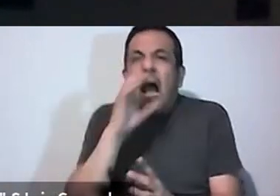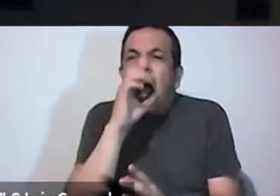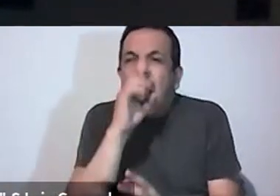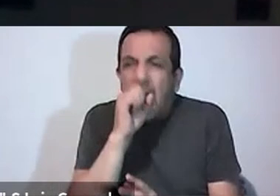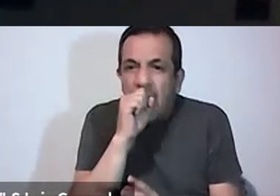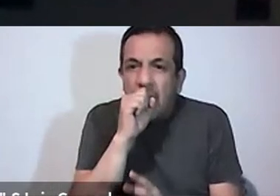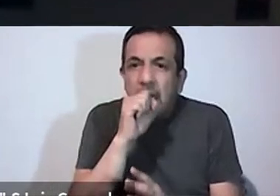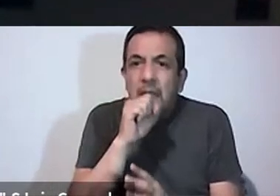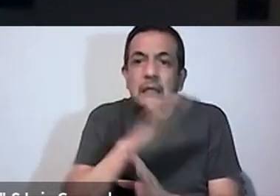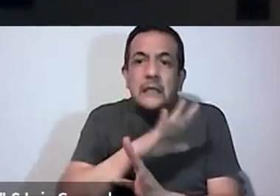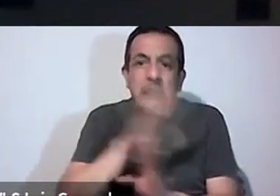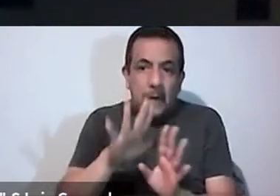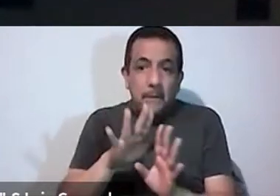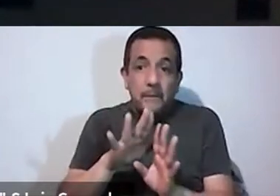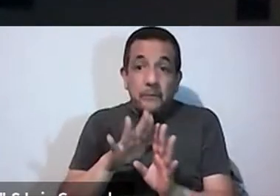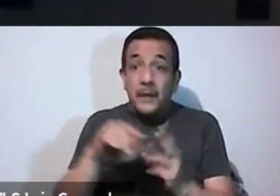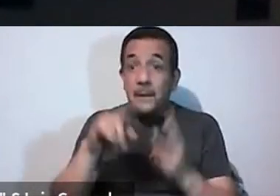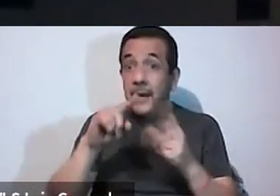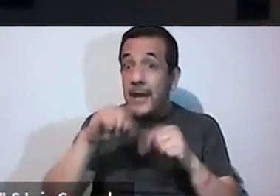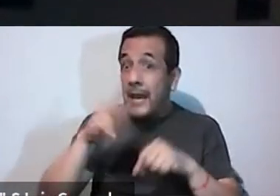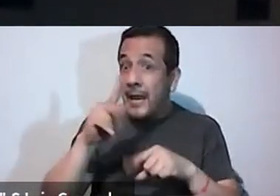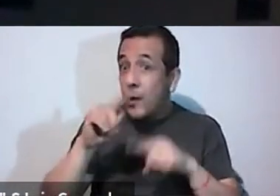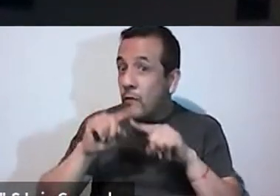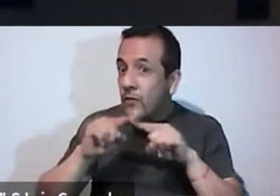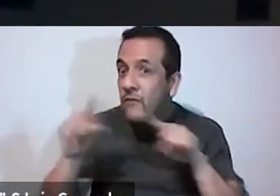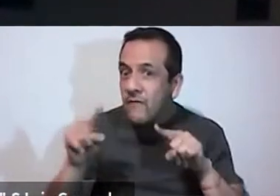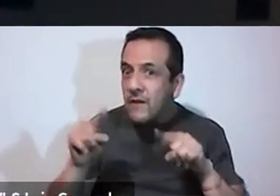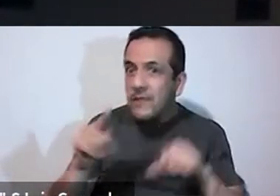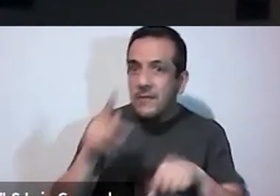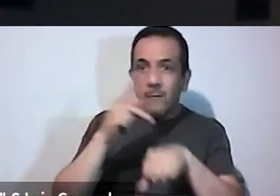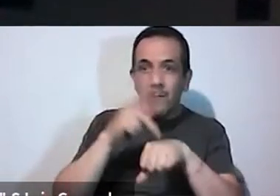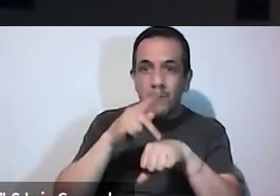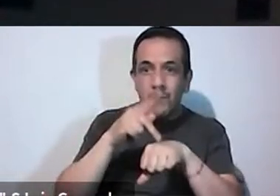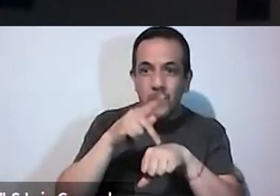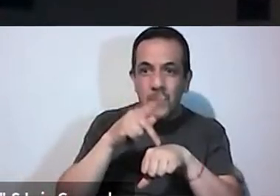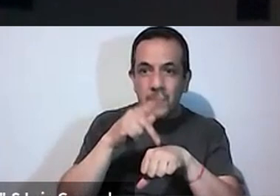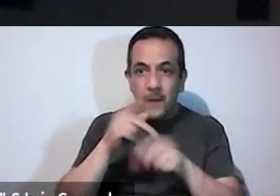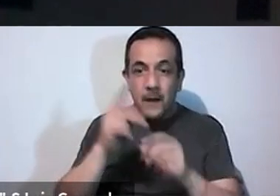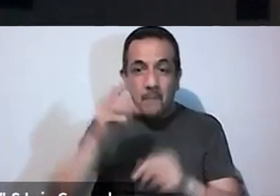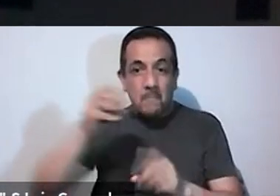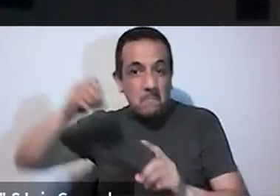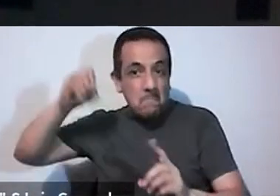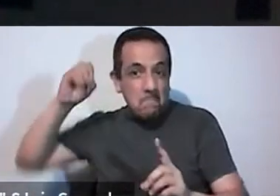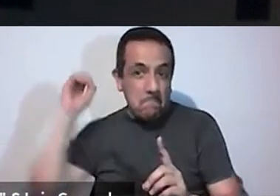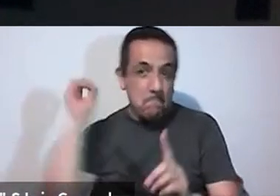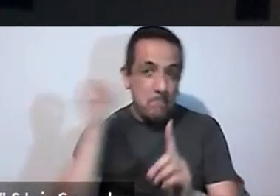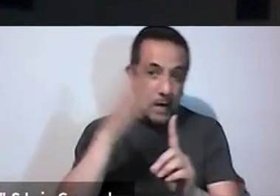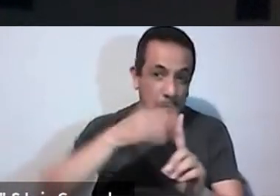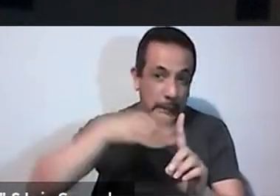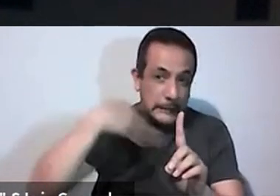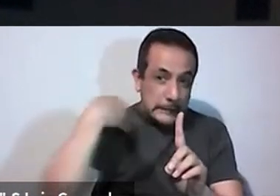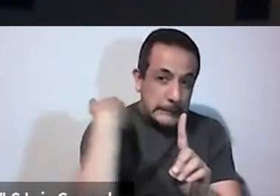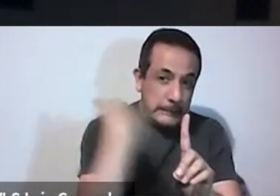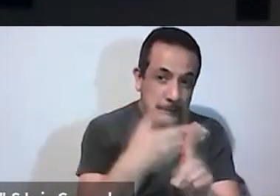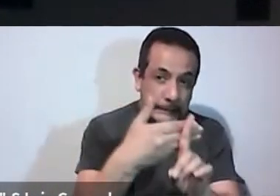y rápido te vas. En cambio, alguien que empiece a recibir pedradas, yo nada más quiero que se